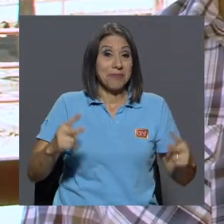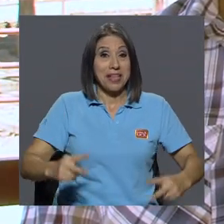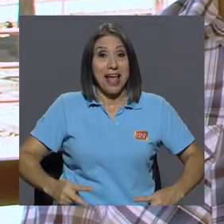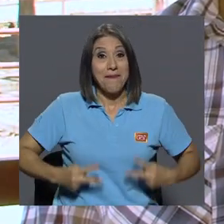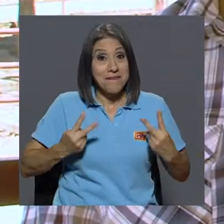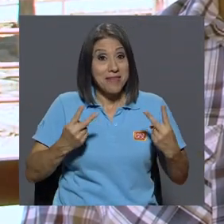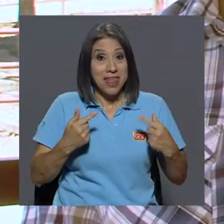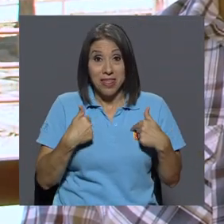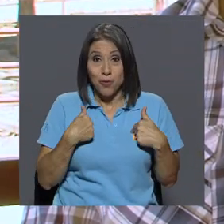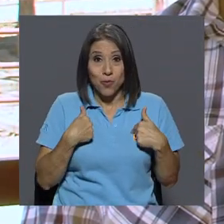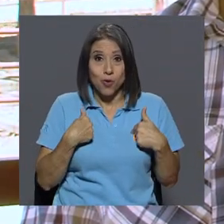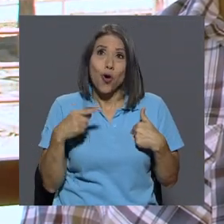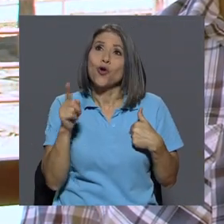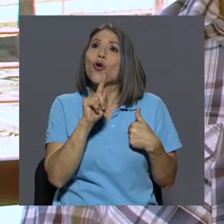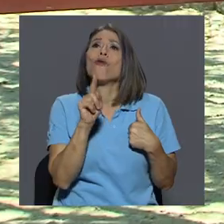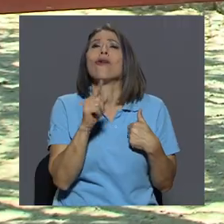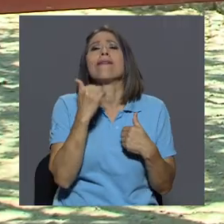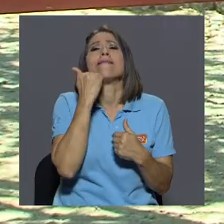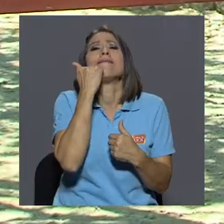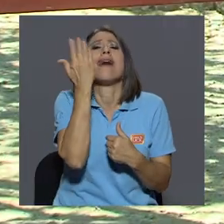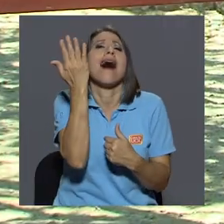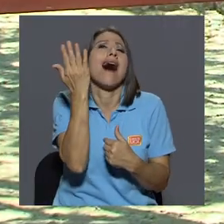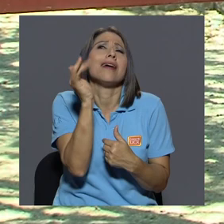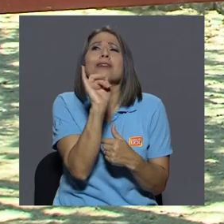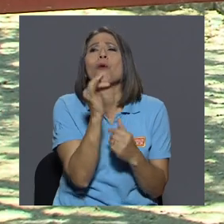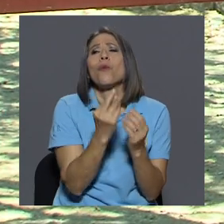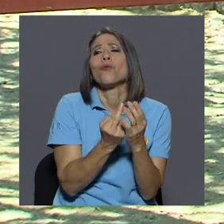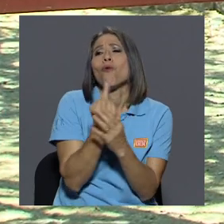la vida de uno no fue un lecho de rosas. Uno no